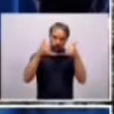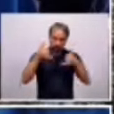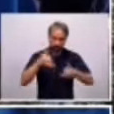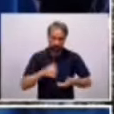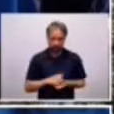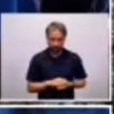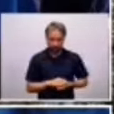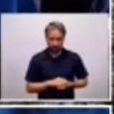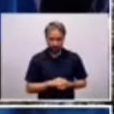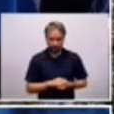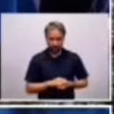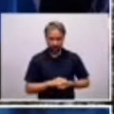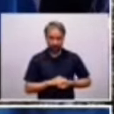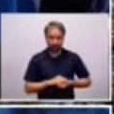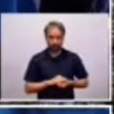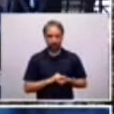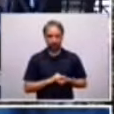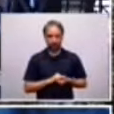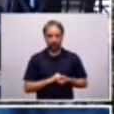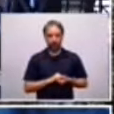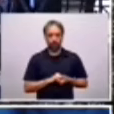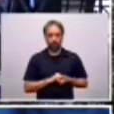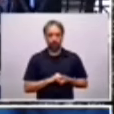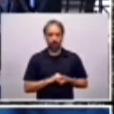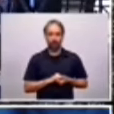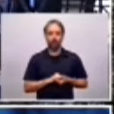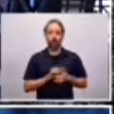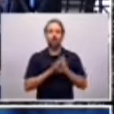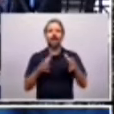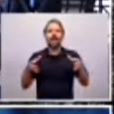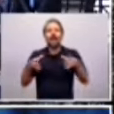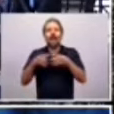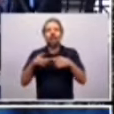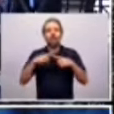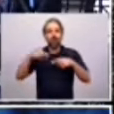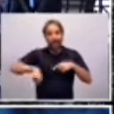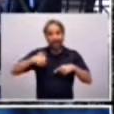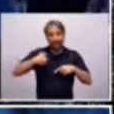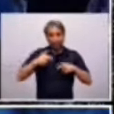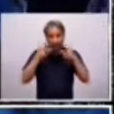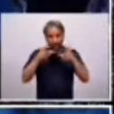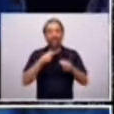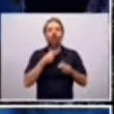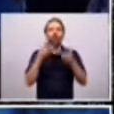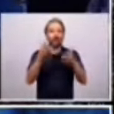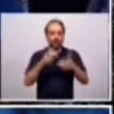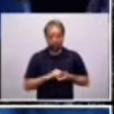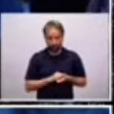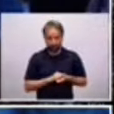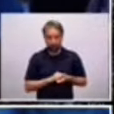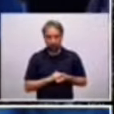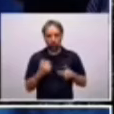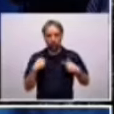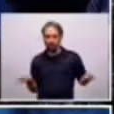política, tenemos que reconstruir representatividad en este momento. Axel Kicillof tiene su representatividad, se planta, habla